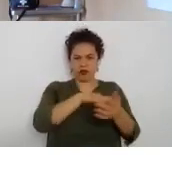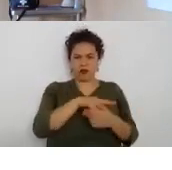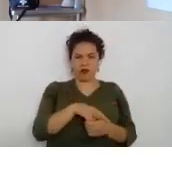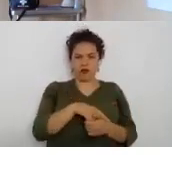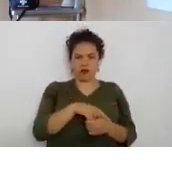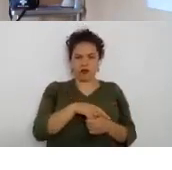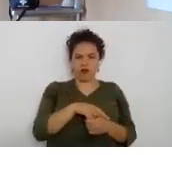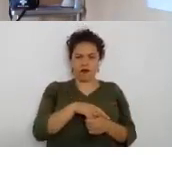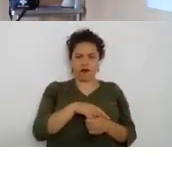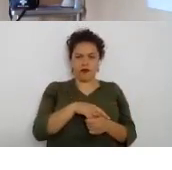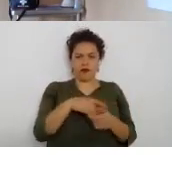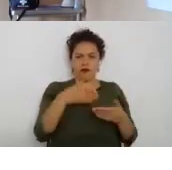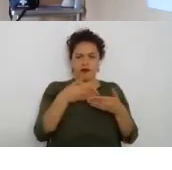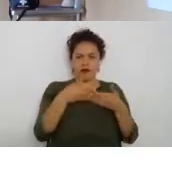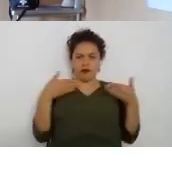Ahora bien,